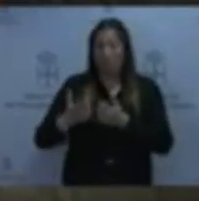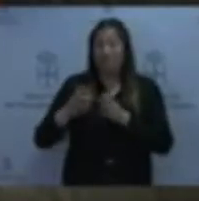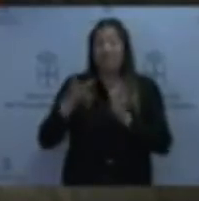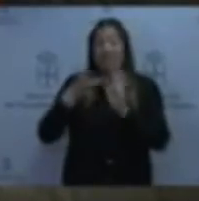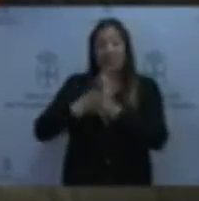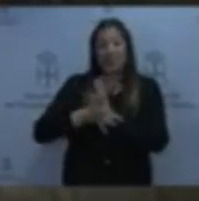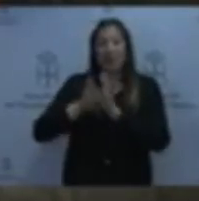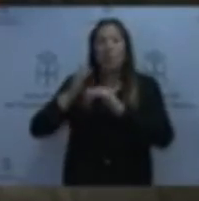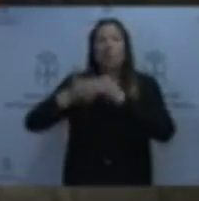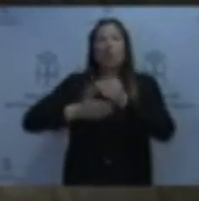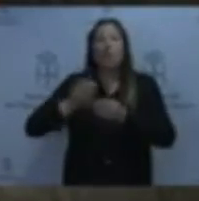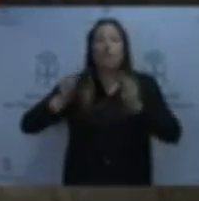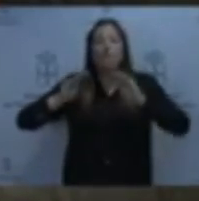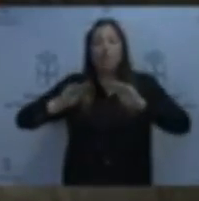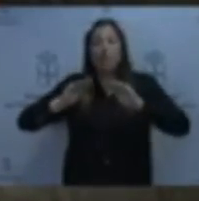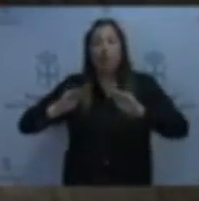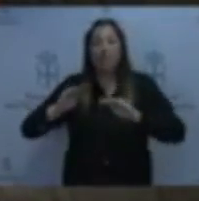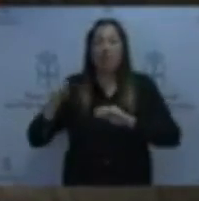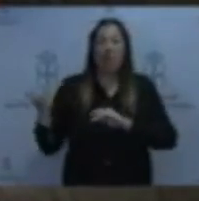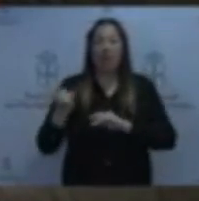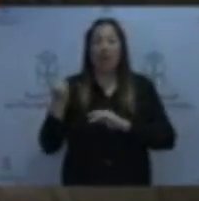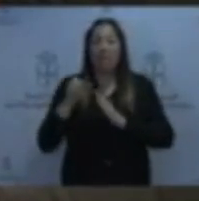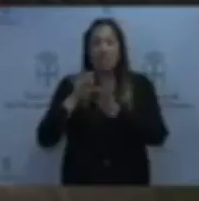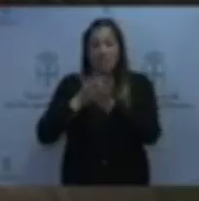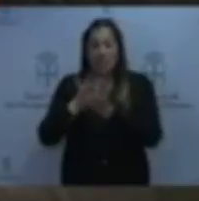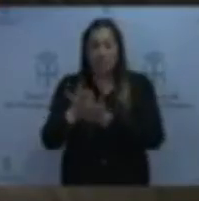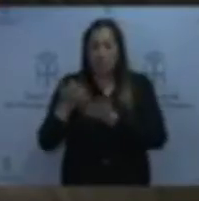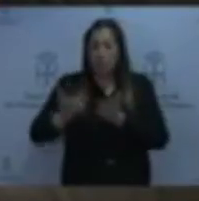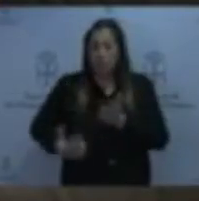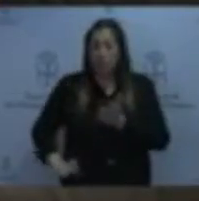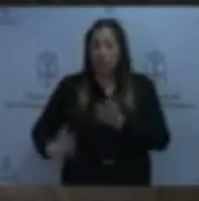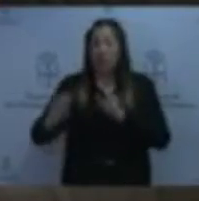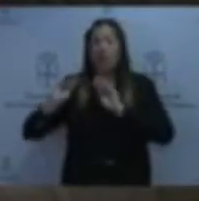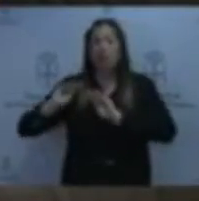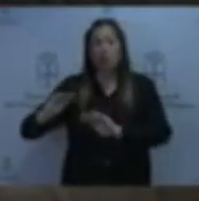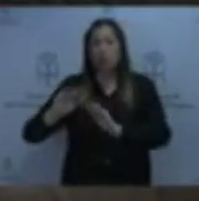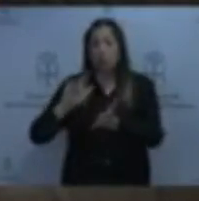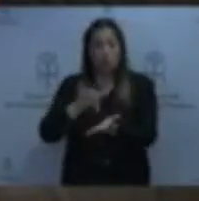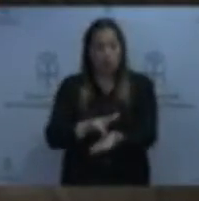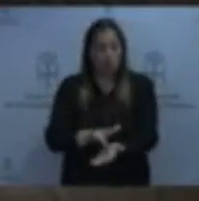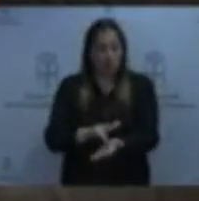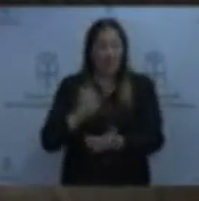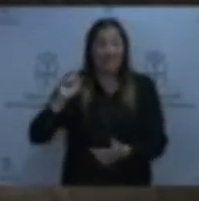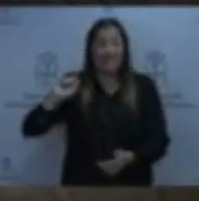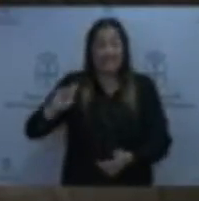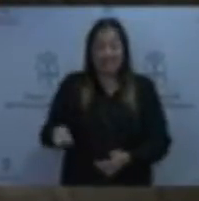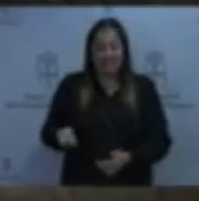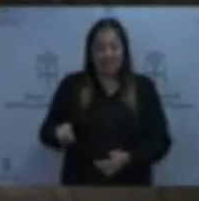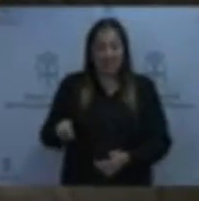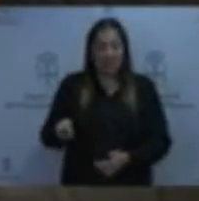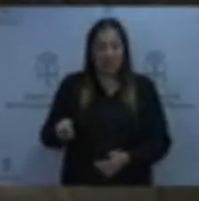proceso de formación entre un jefe de servicio y sus propios profesionales. Y por ello, de la sentencia no se